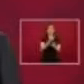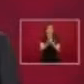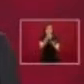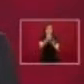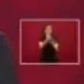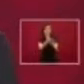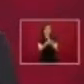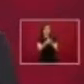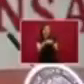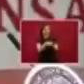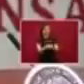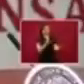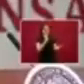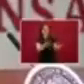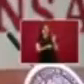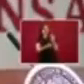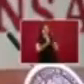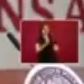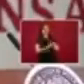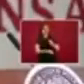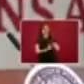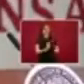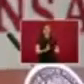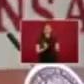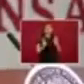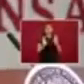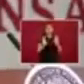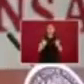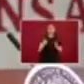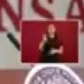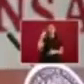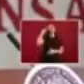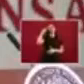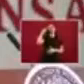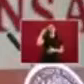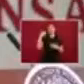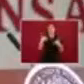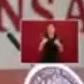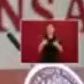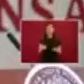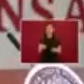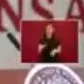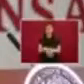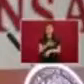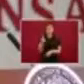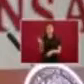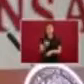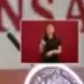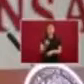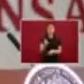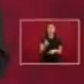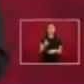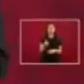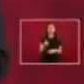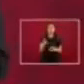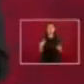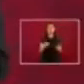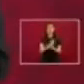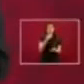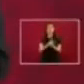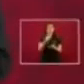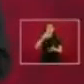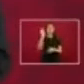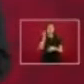endeudadas, porque efectivamente viven del flujo de todos los días. Evidentemente la clase media es muy vulnerable en